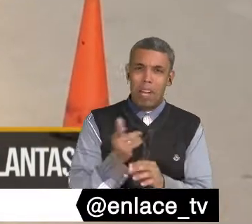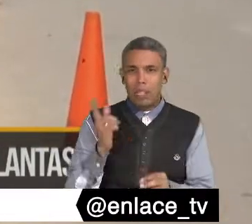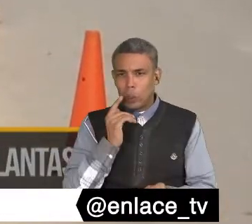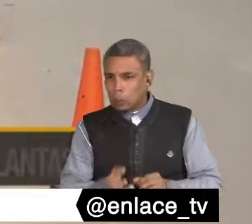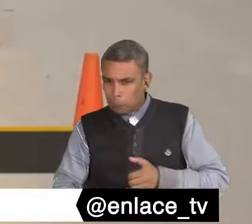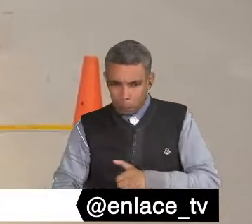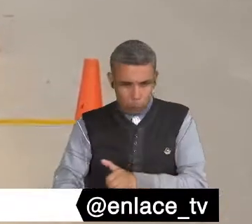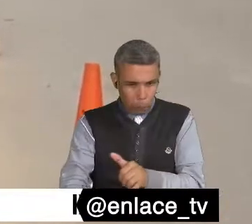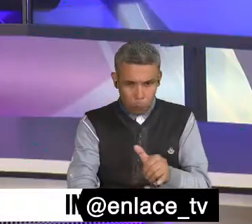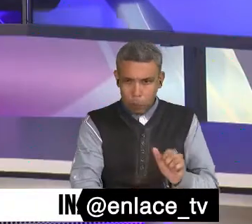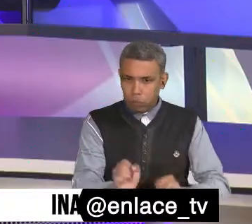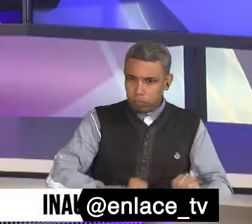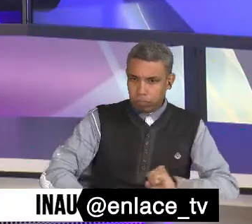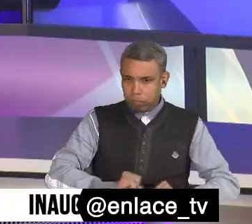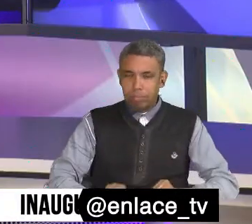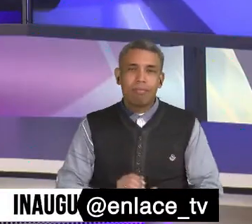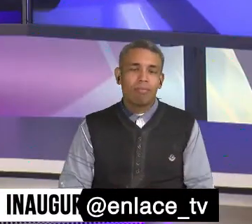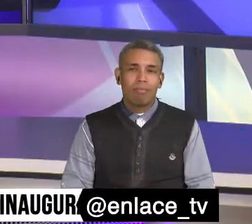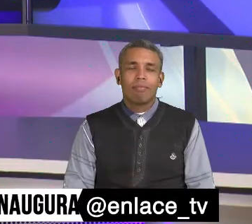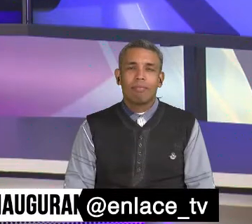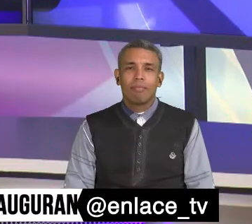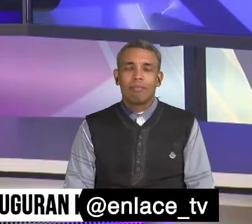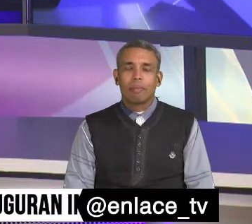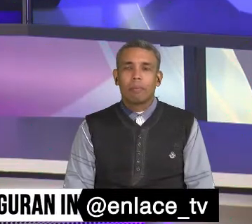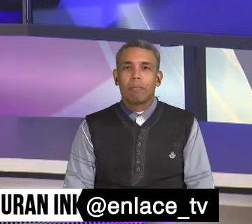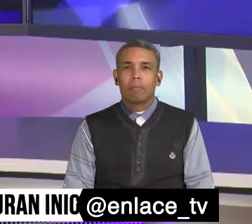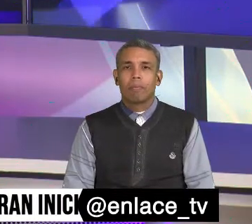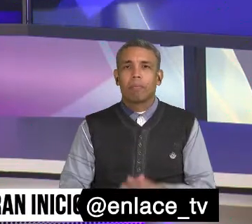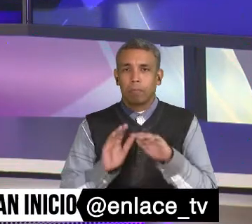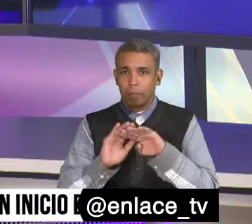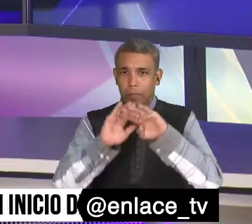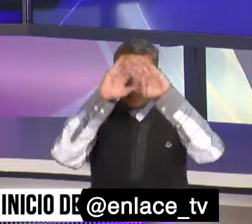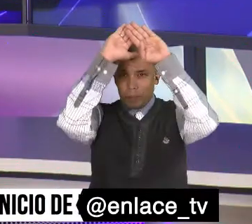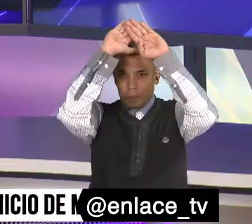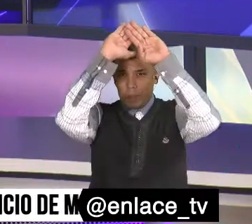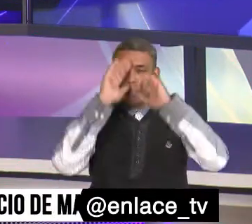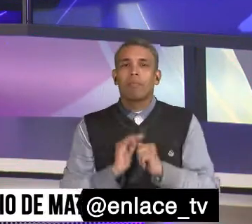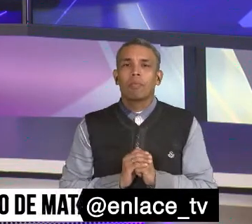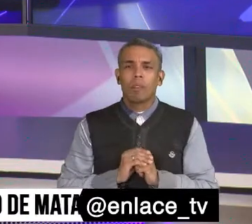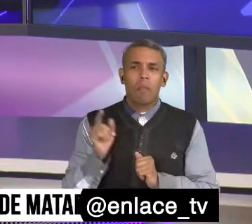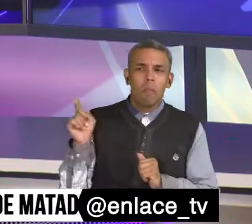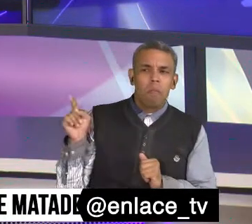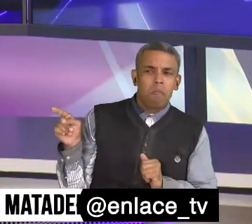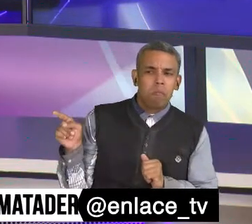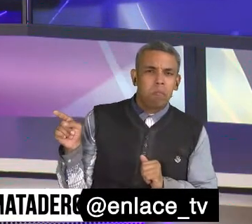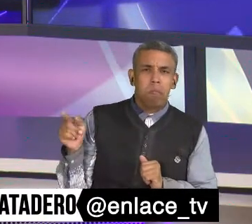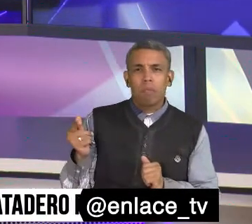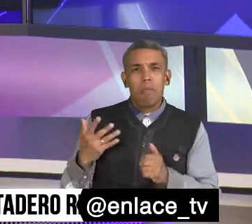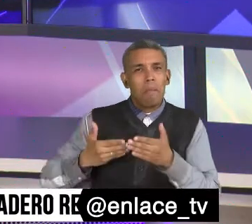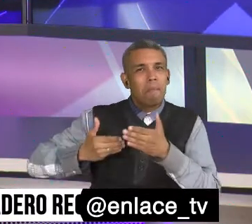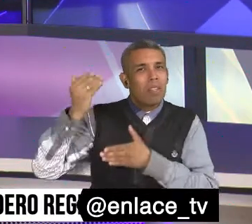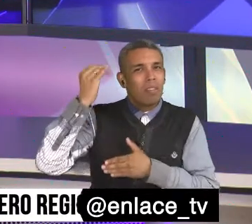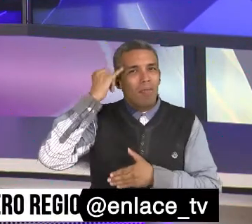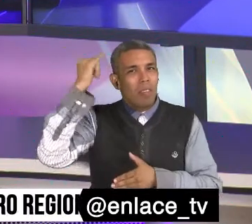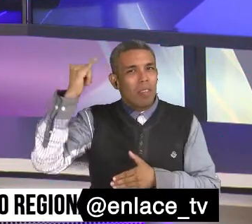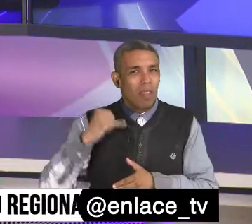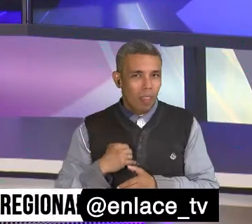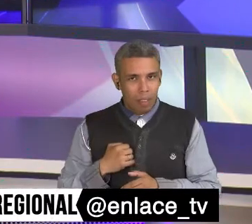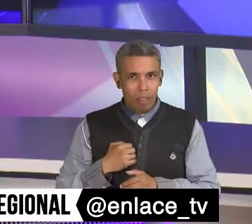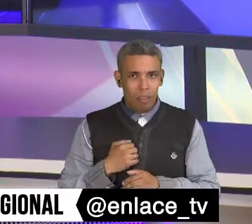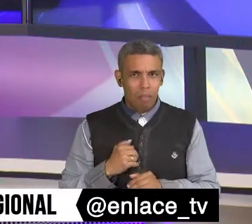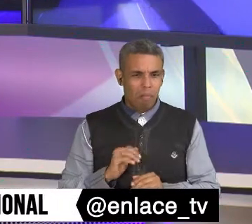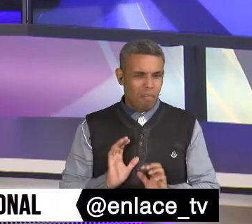embellecimiento. En el corregimiento del centro se dio inicio a una iniciativa denominada Amigos de mi Tierra que